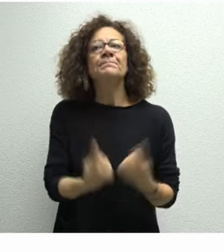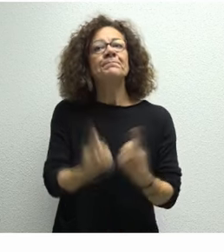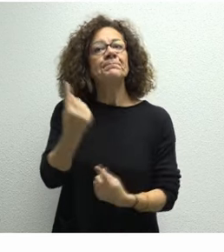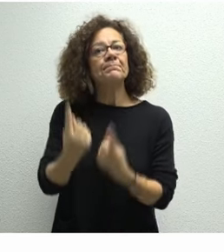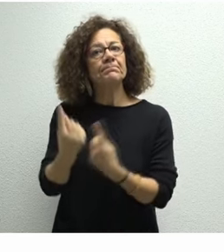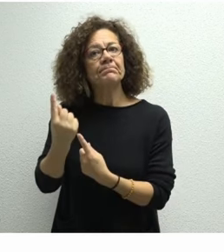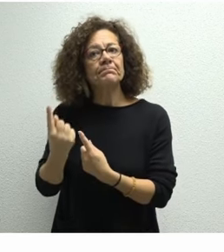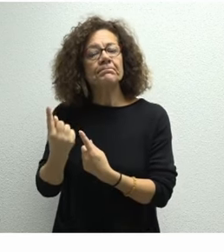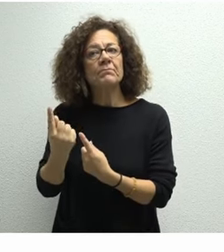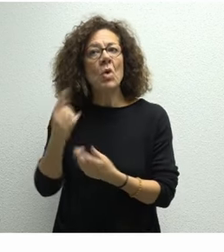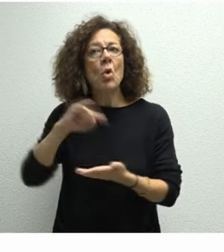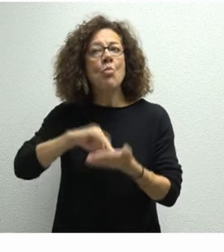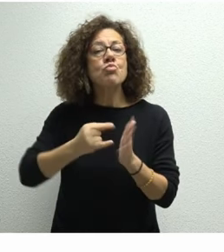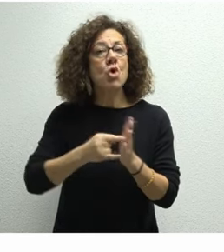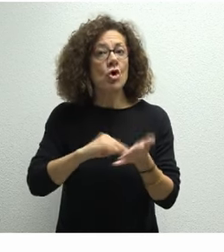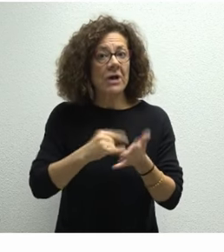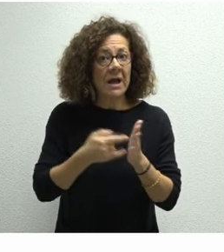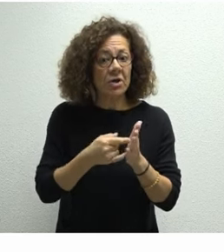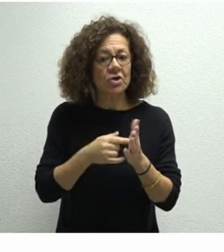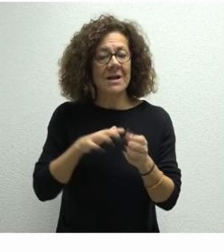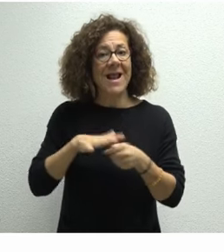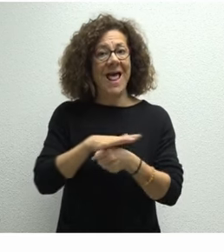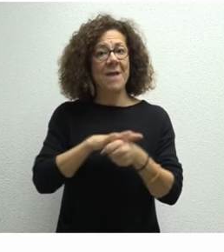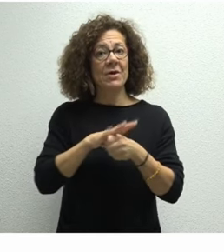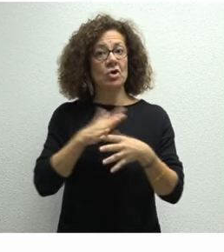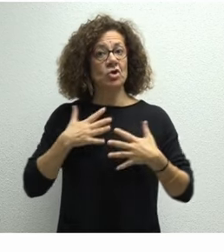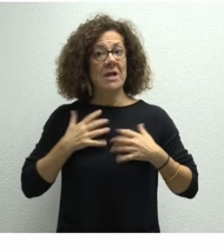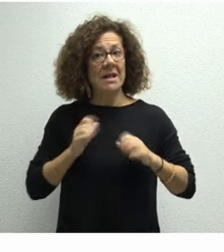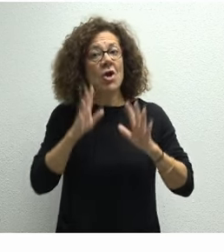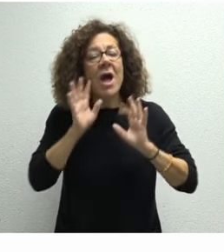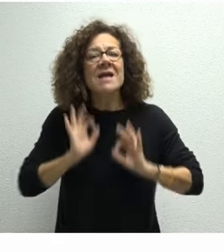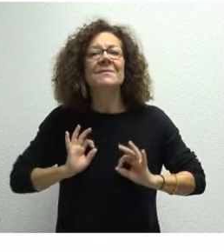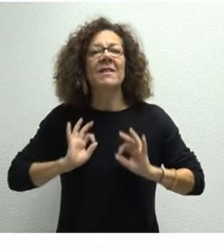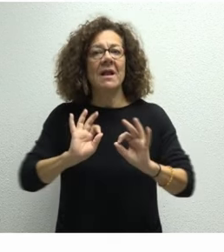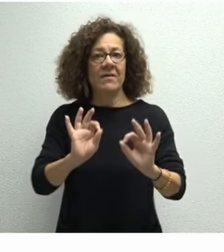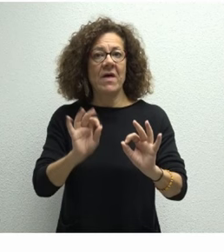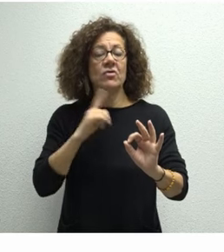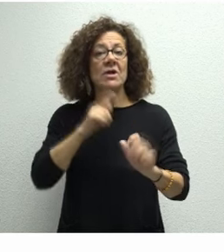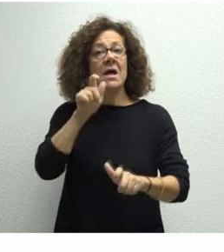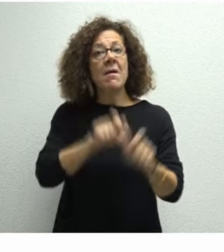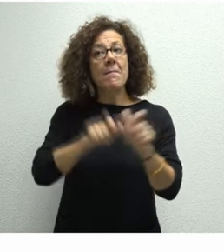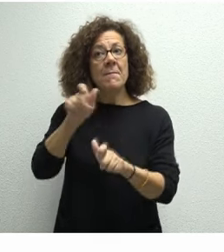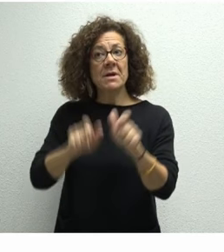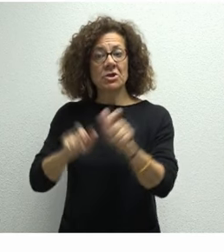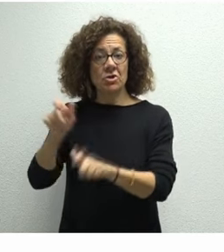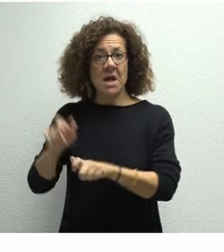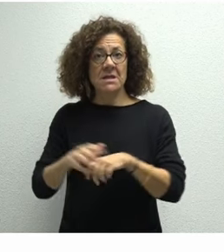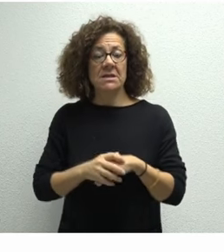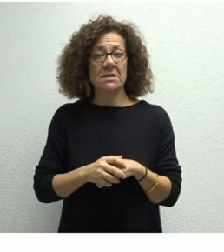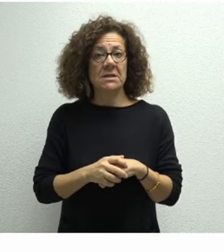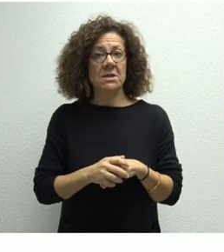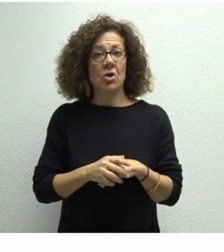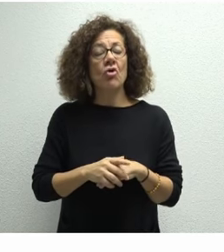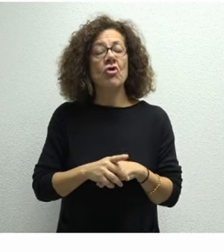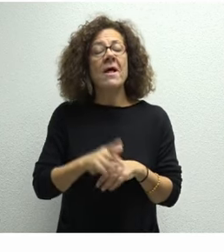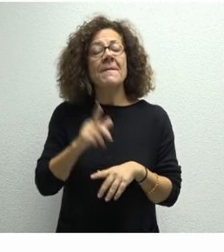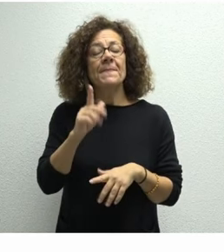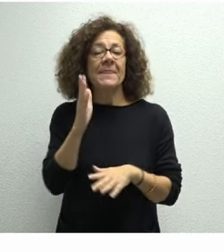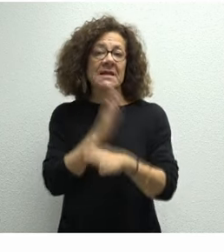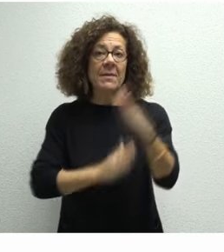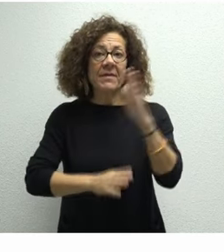varios proyectos en el ámbito sanitario especializados en personas con discapacidad